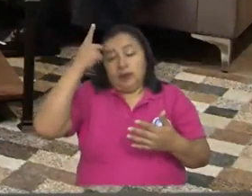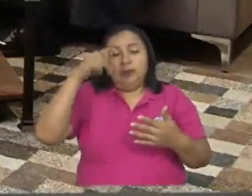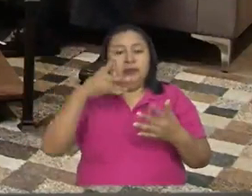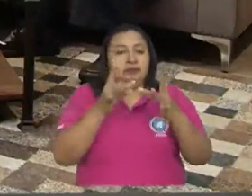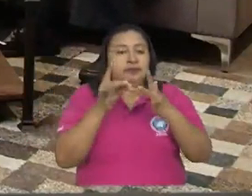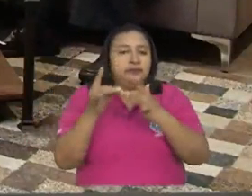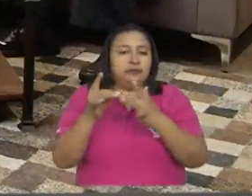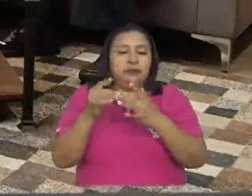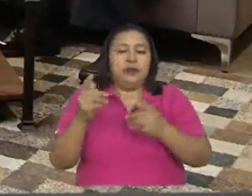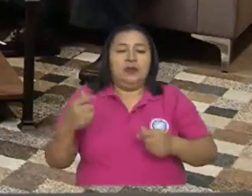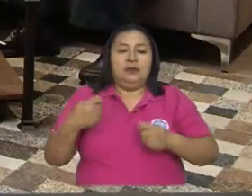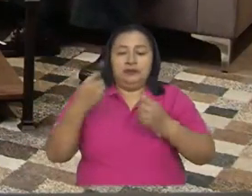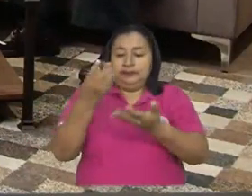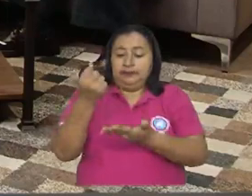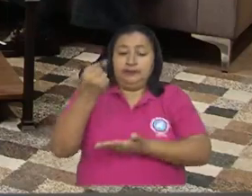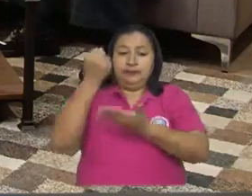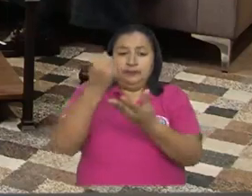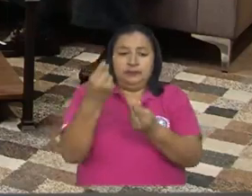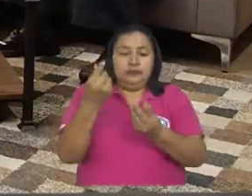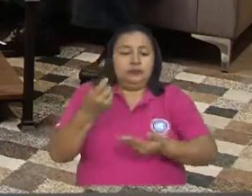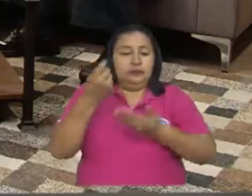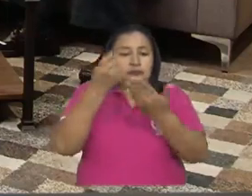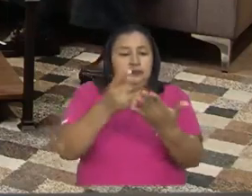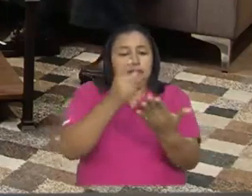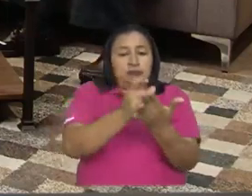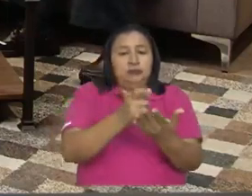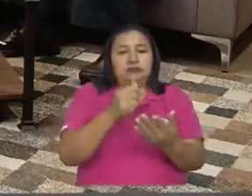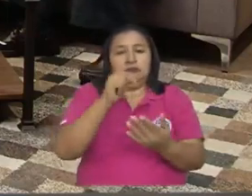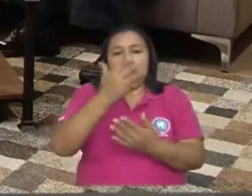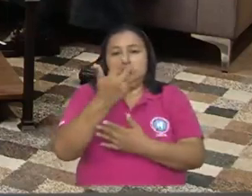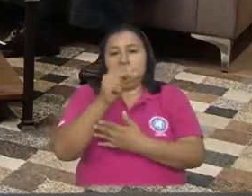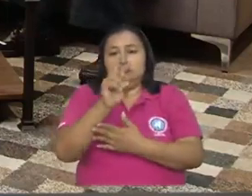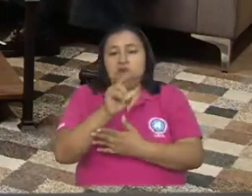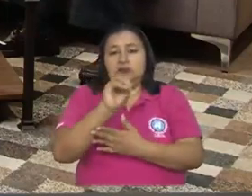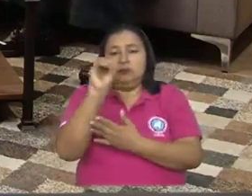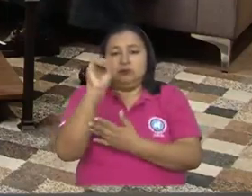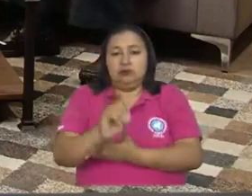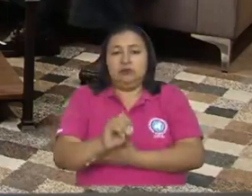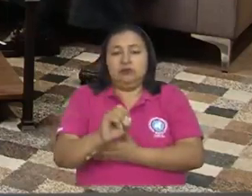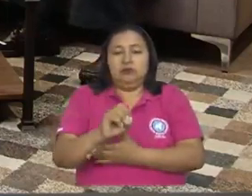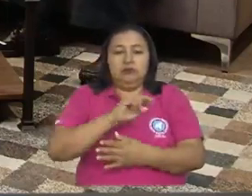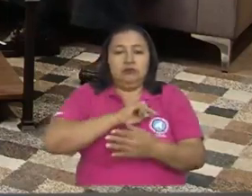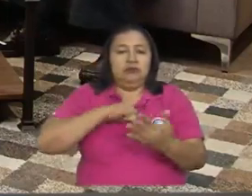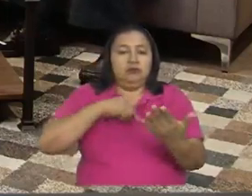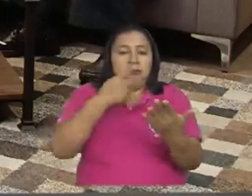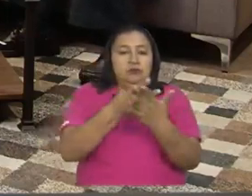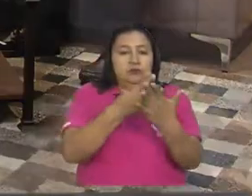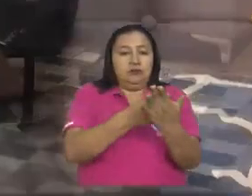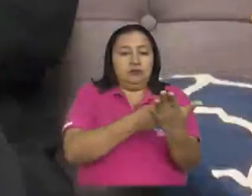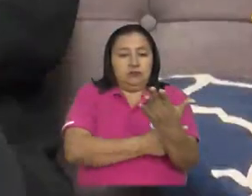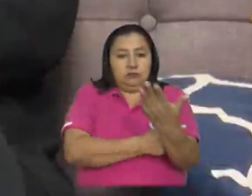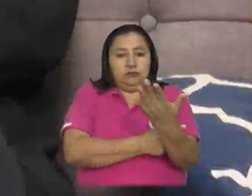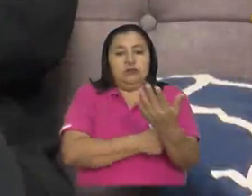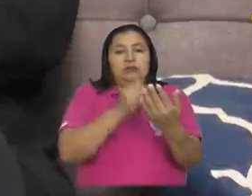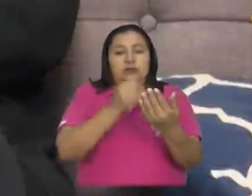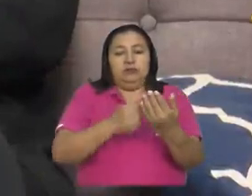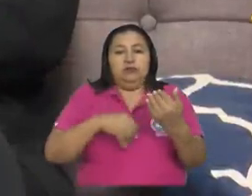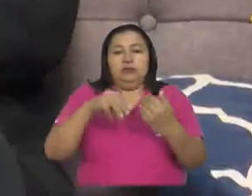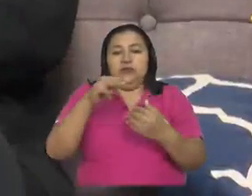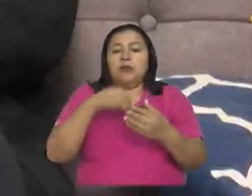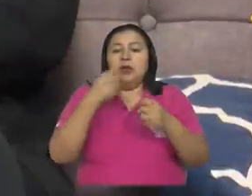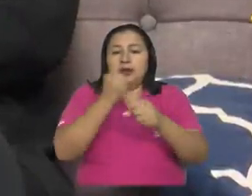el destinar recursos. Te estamos hablando que el 82% de nuestro presupuesto es en obra,